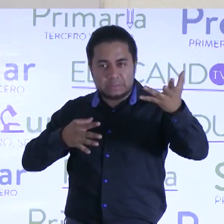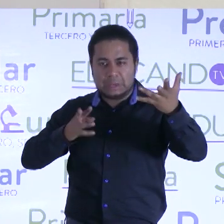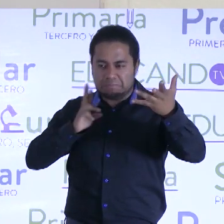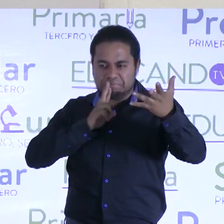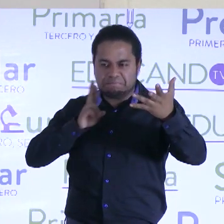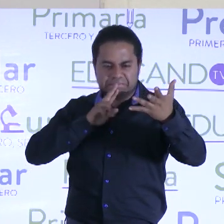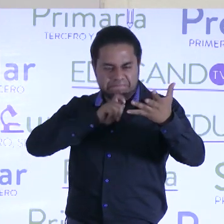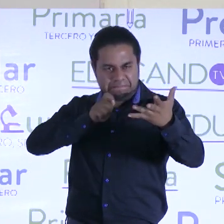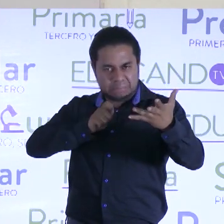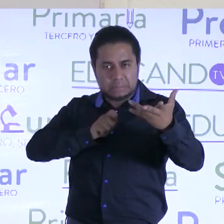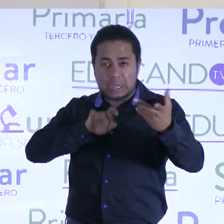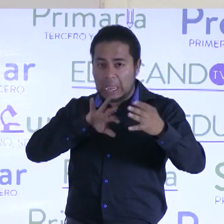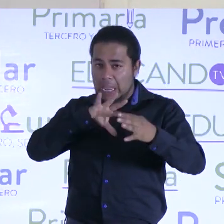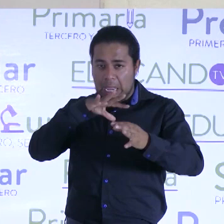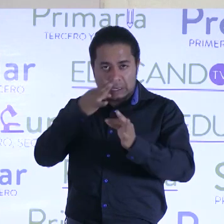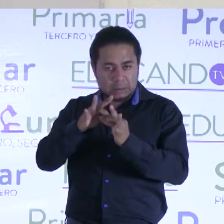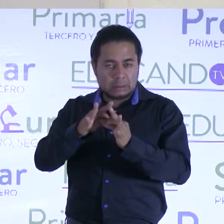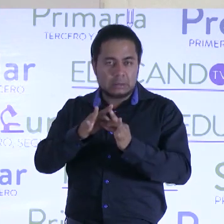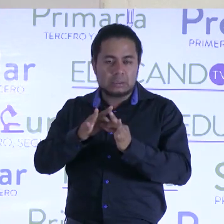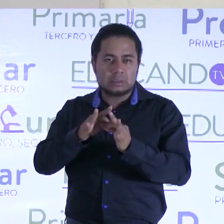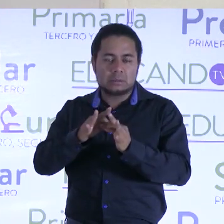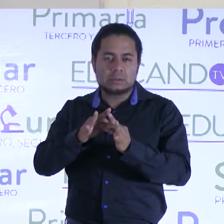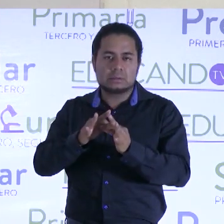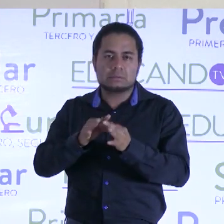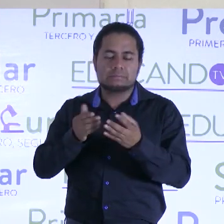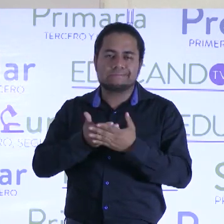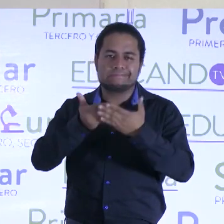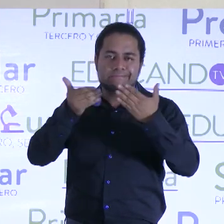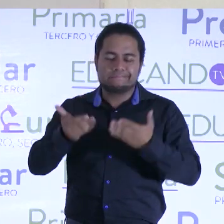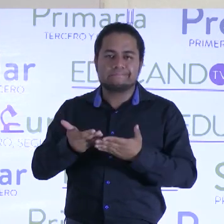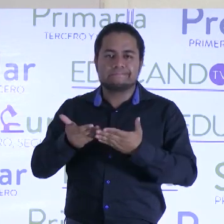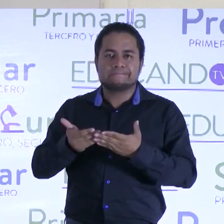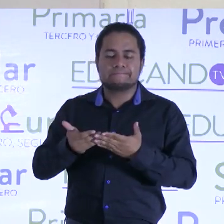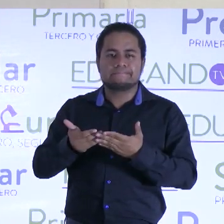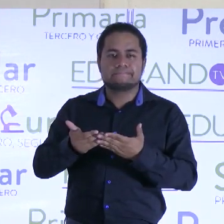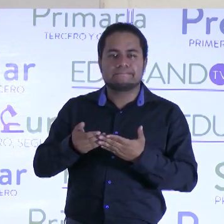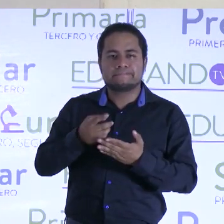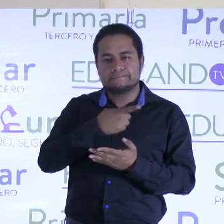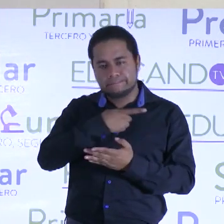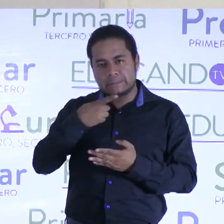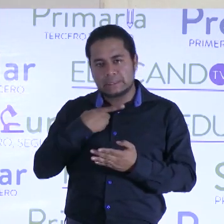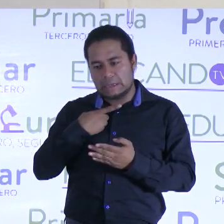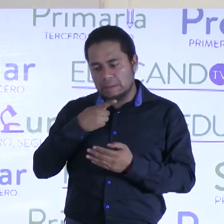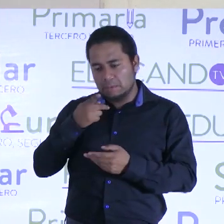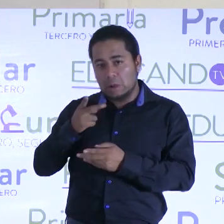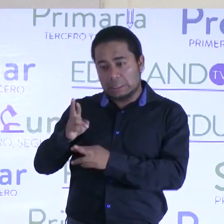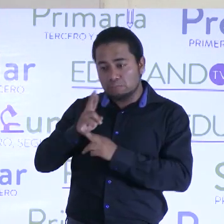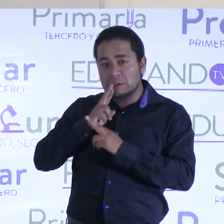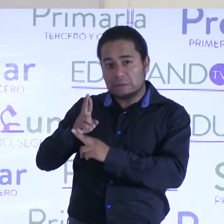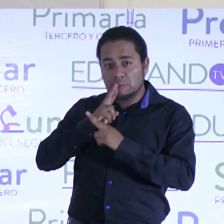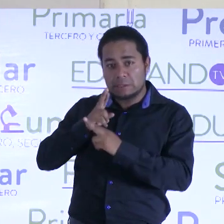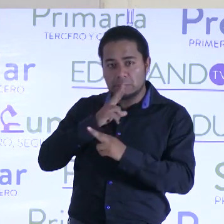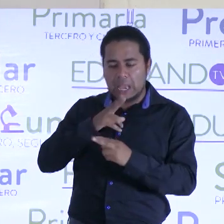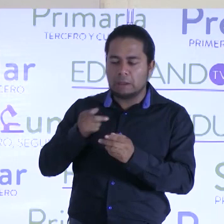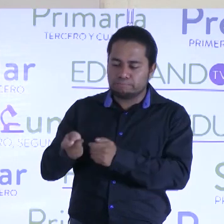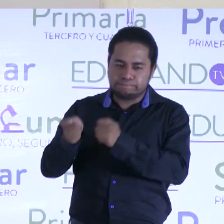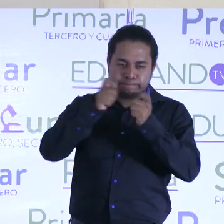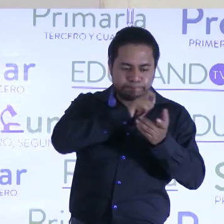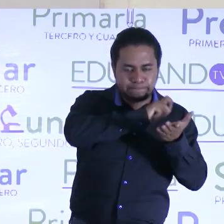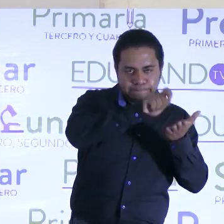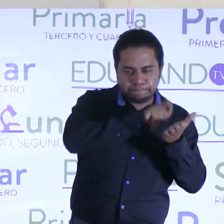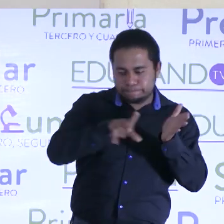forma correcta, la tengamos de forma organizada para poder